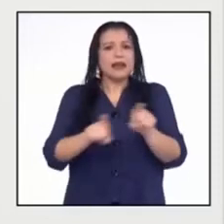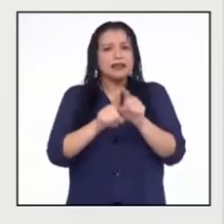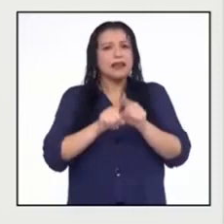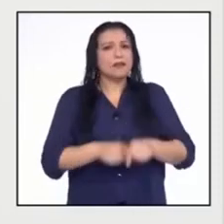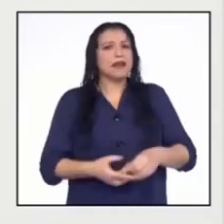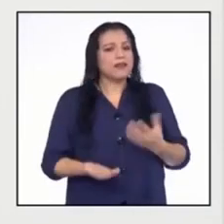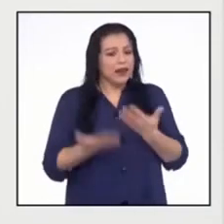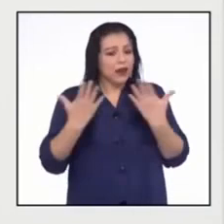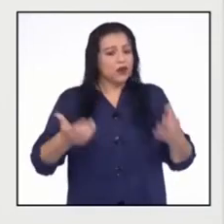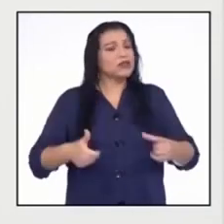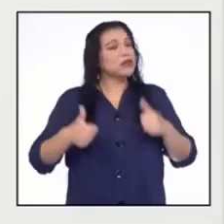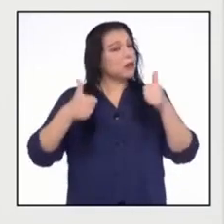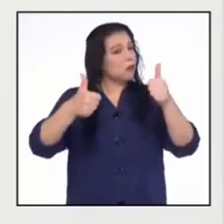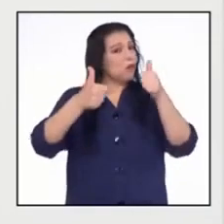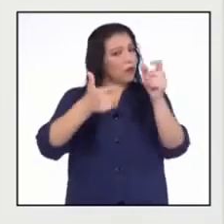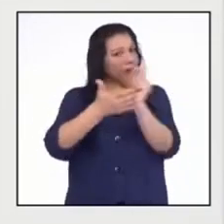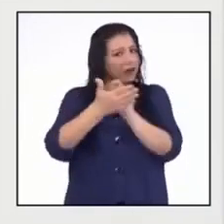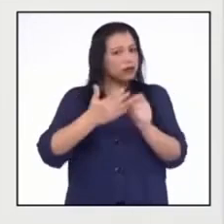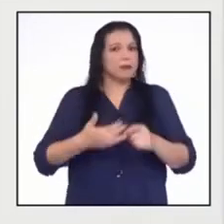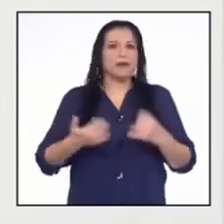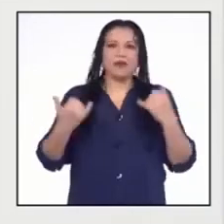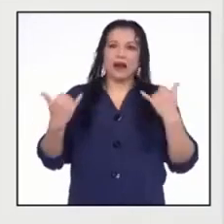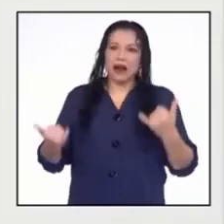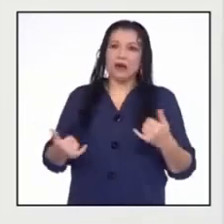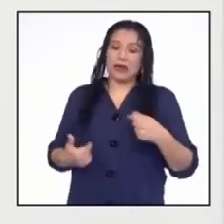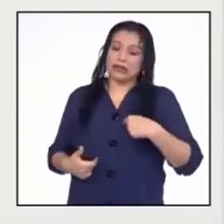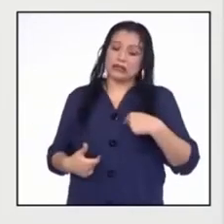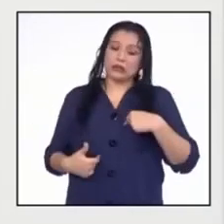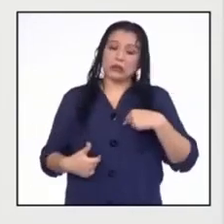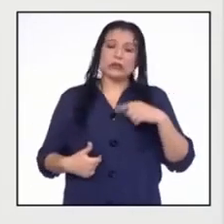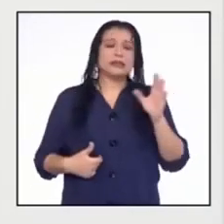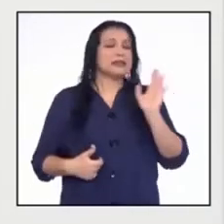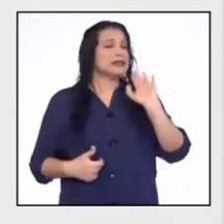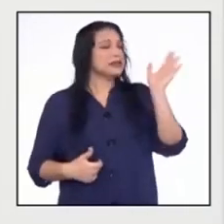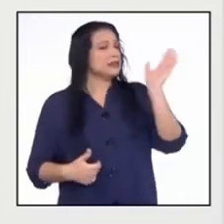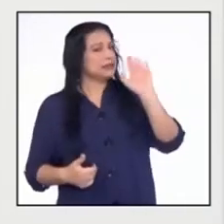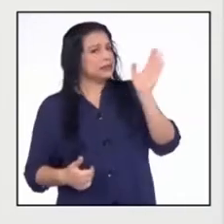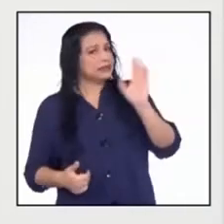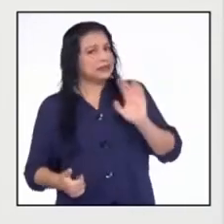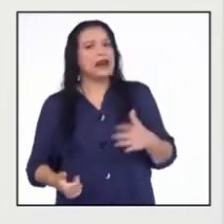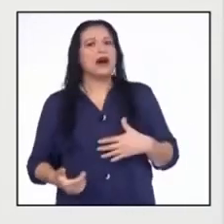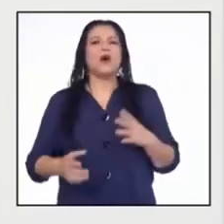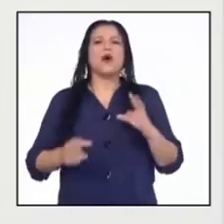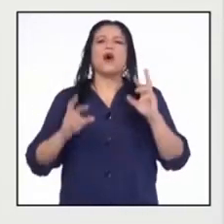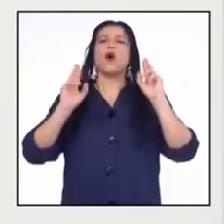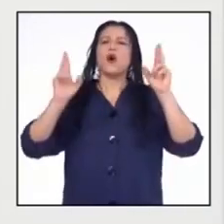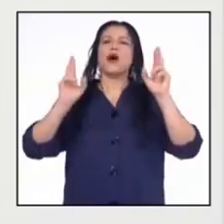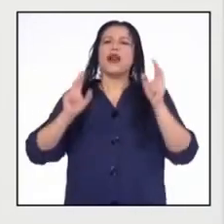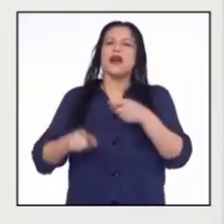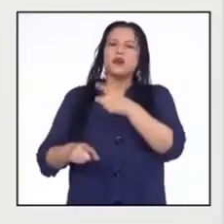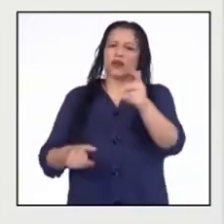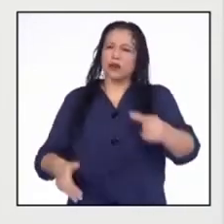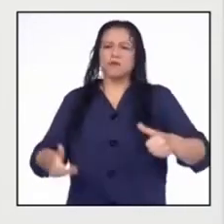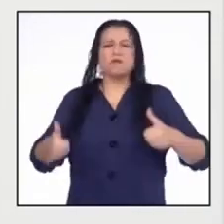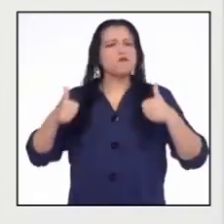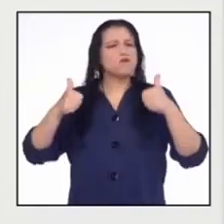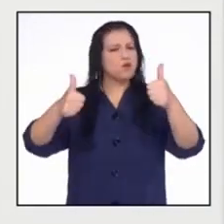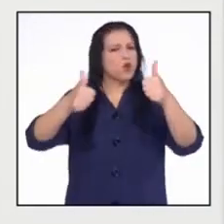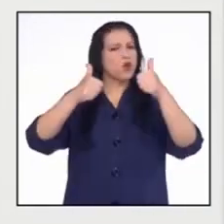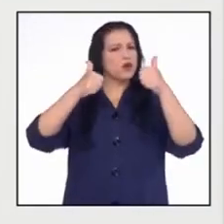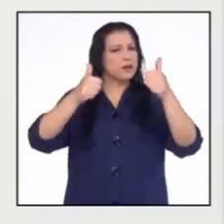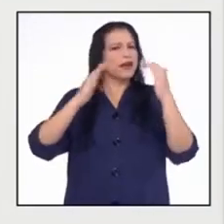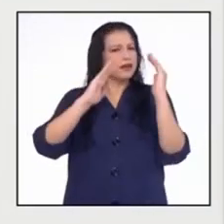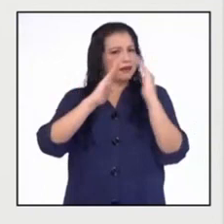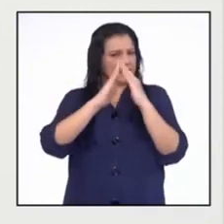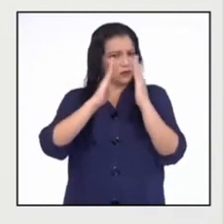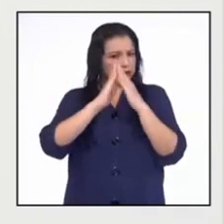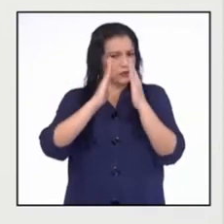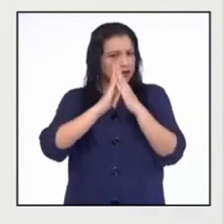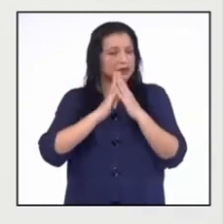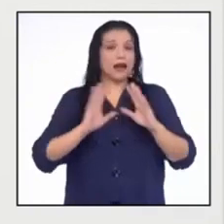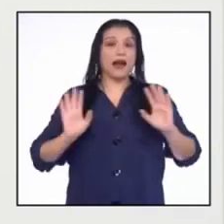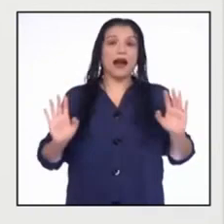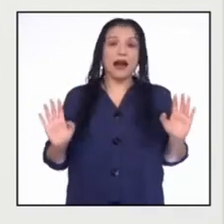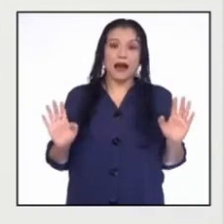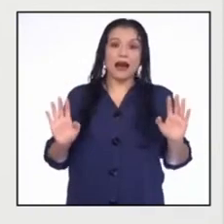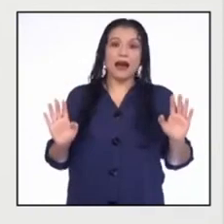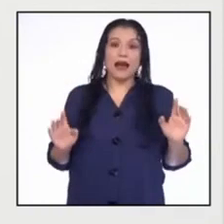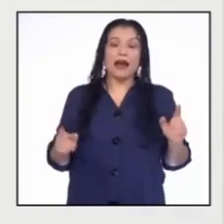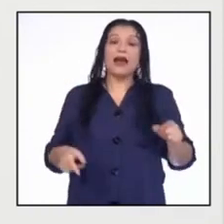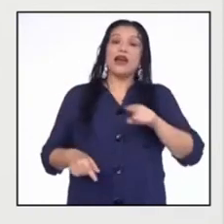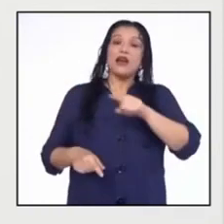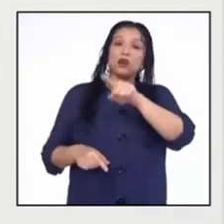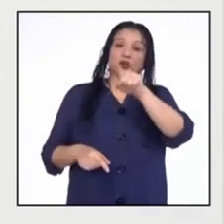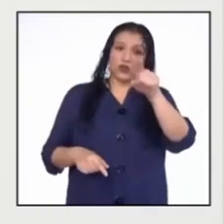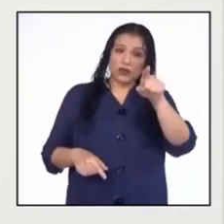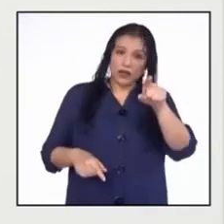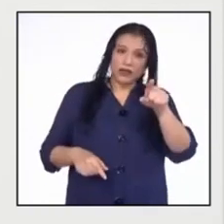Por supuesto, pero ahora ya tengo que despedirme. Que les vaya muy bien a todos en sus casas. Y por supuesto a